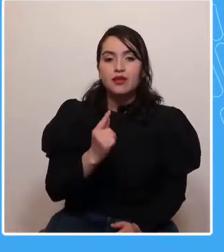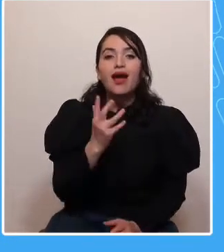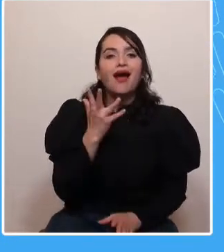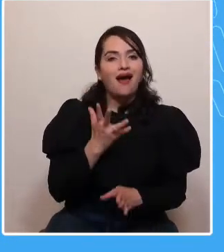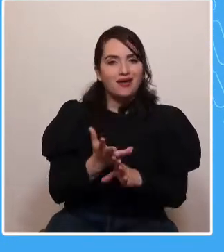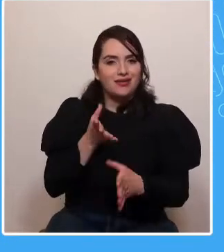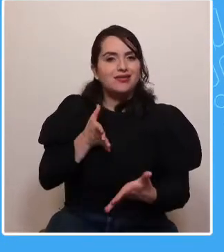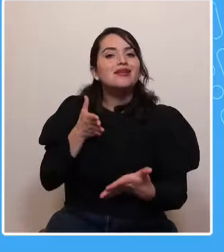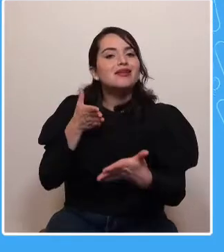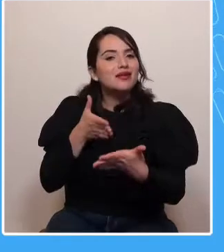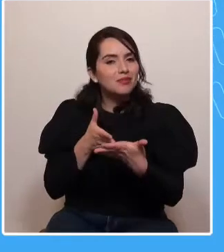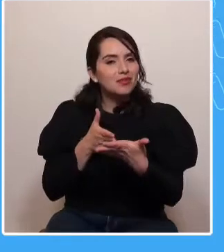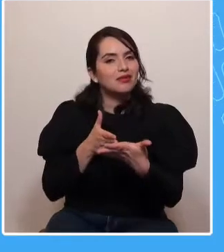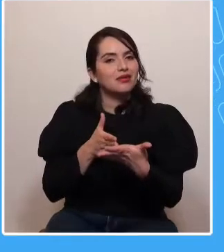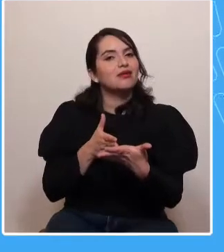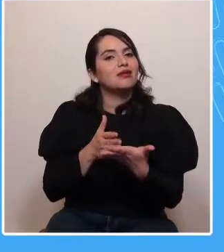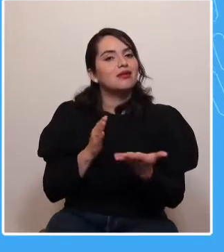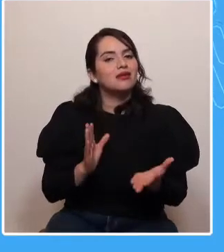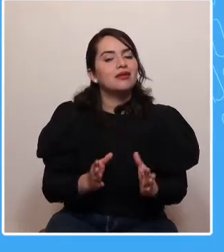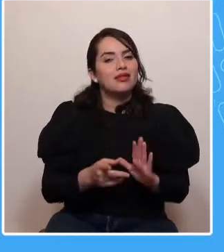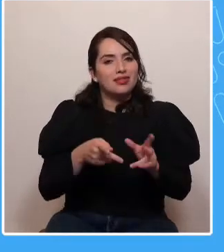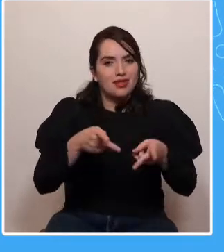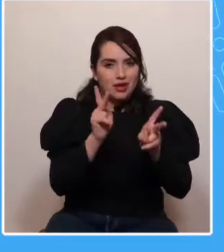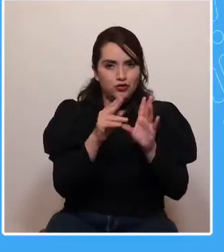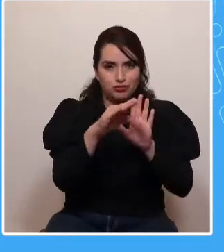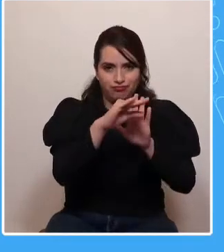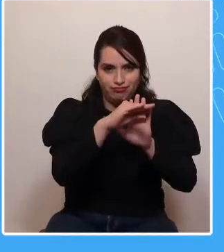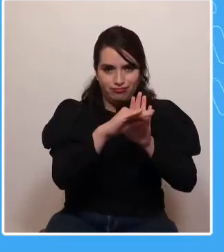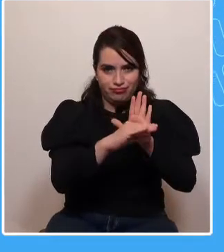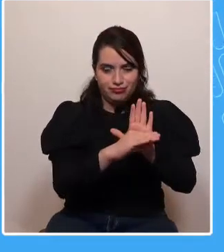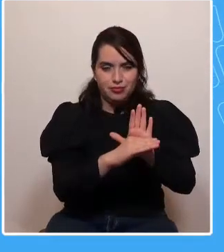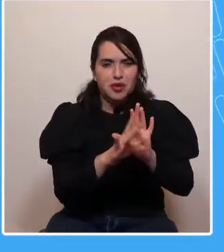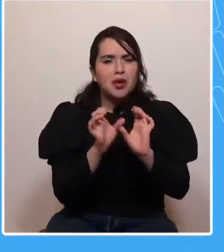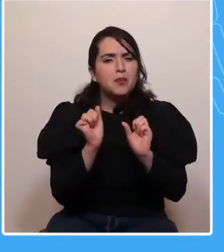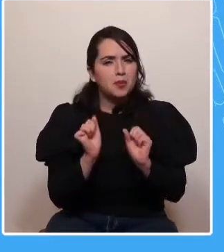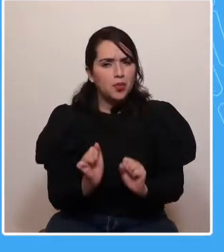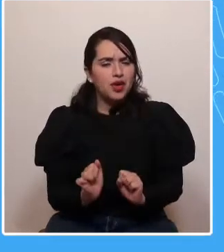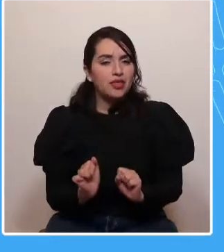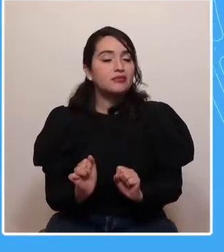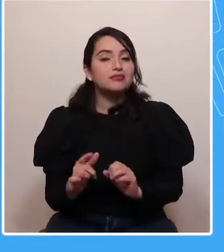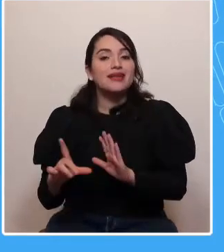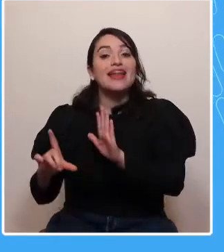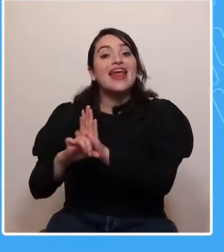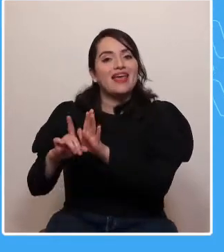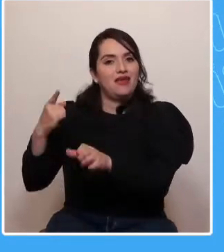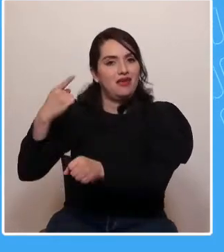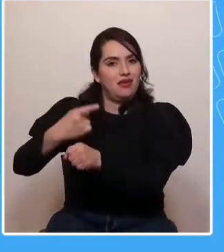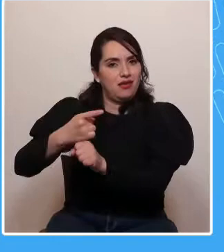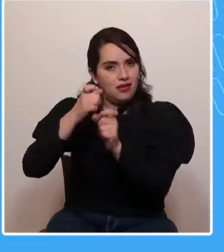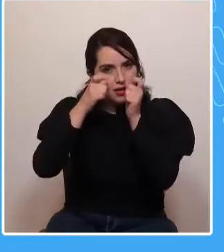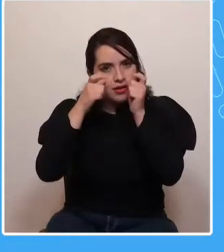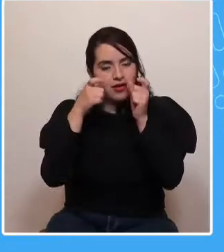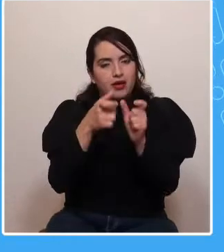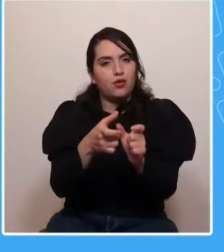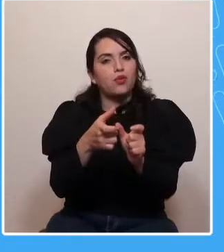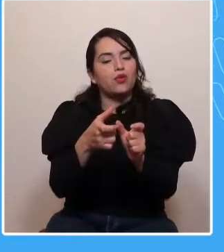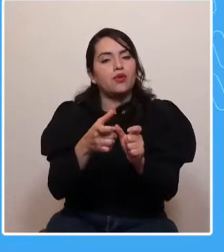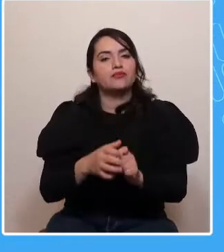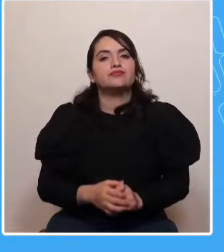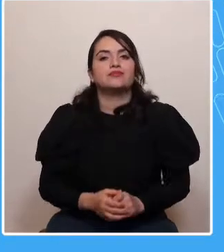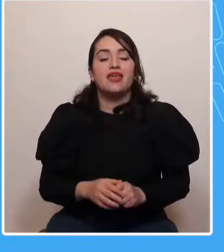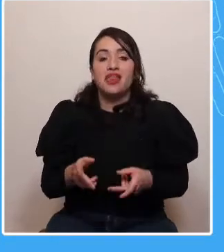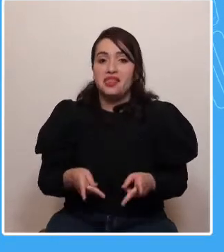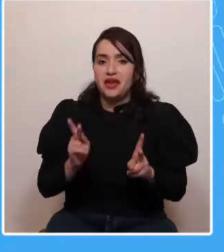limitaciones a ambos conjuntos de derechos, las que podrán ser establecidas por la ley, velando por el ejercicio de los